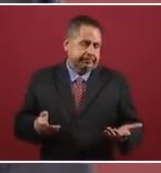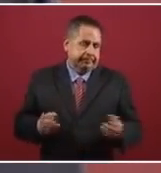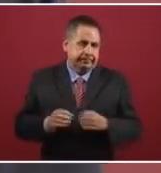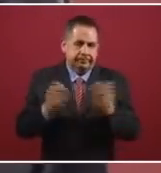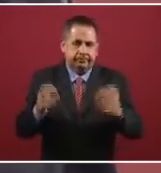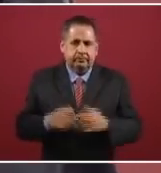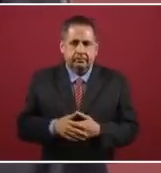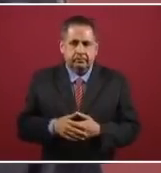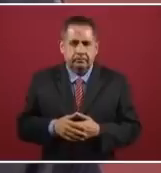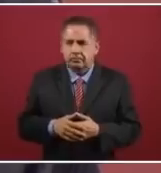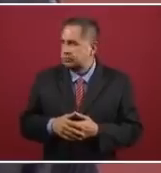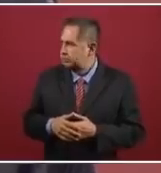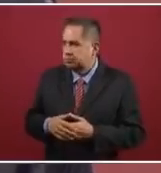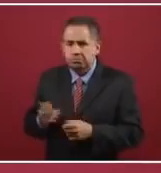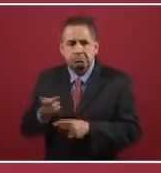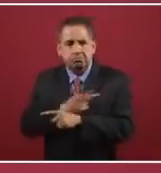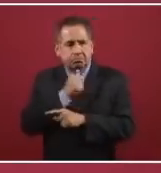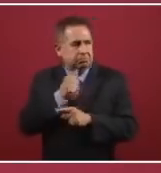y no pasa nada.